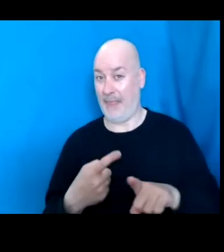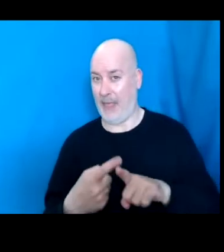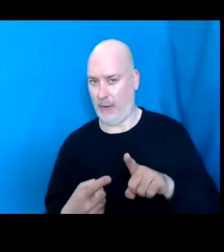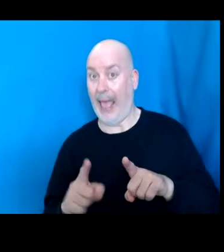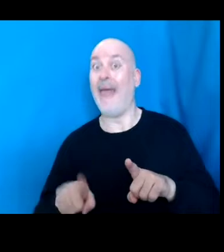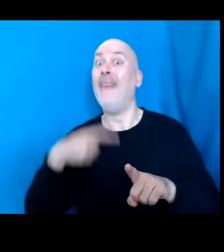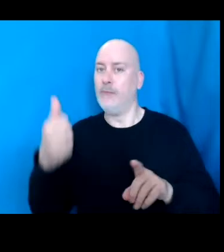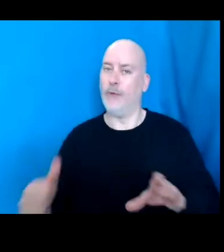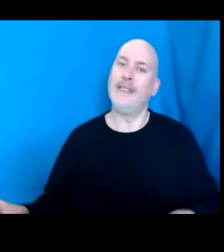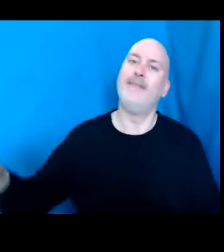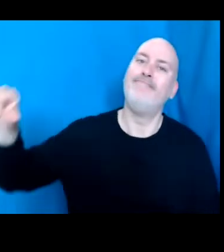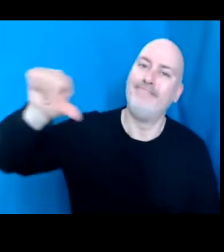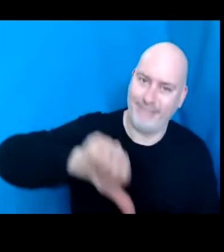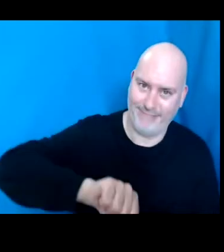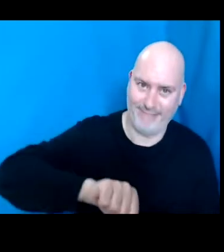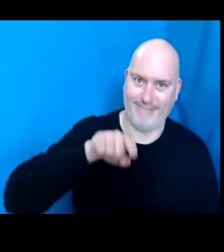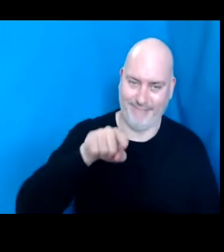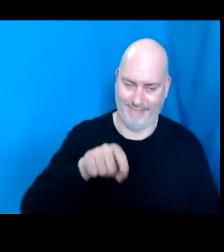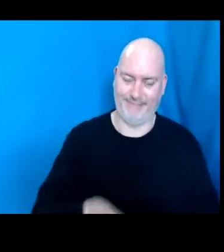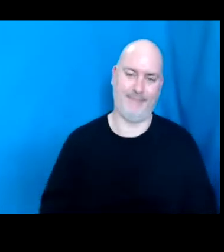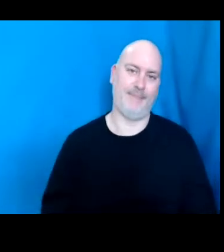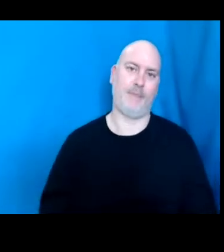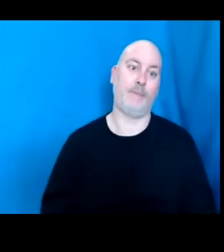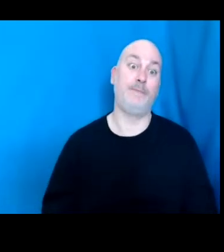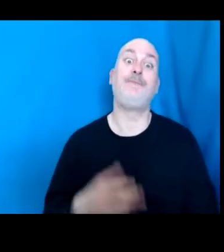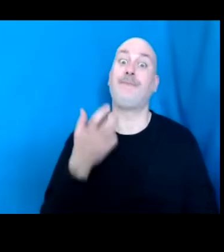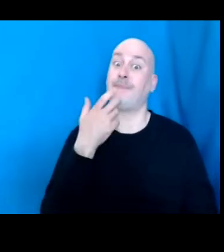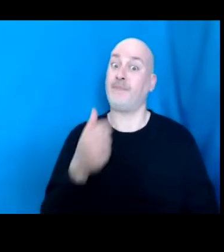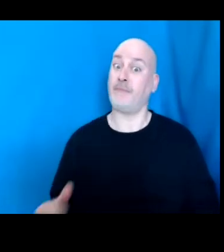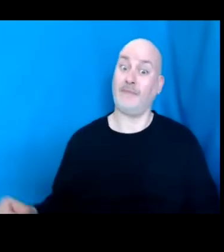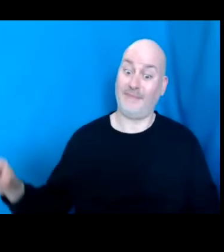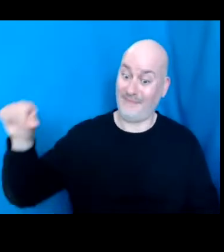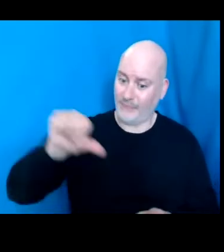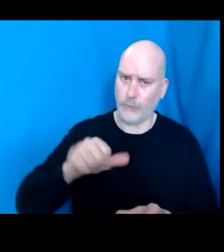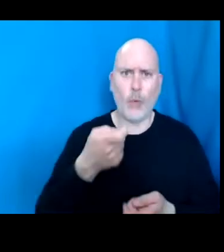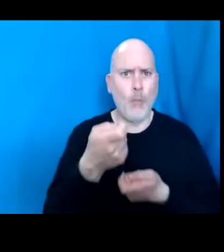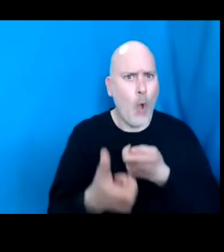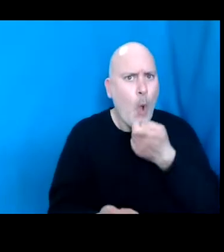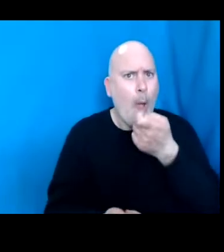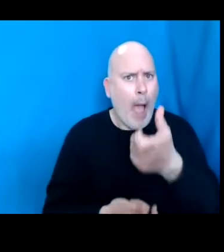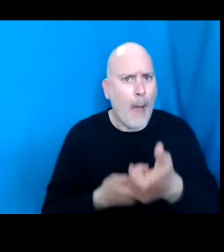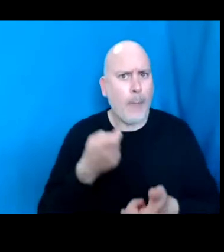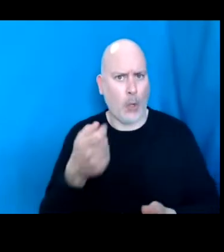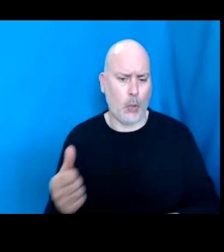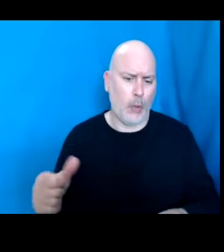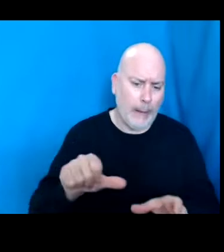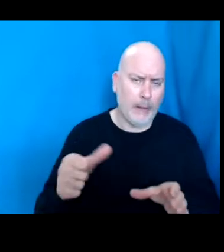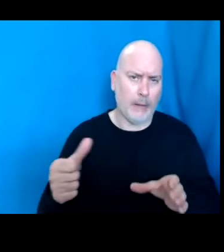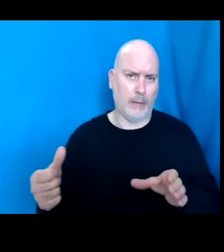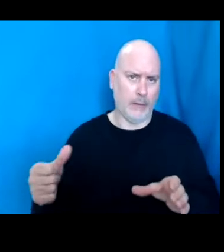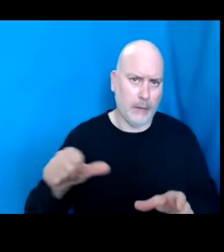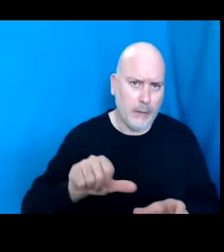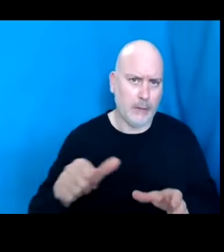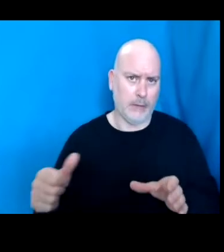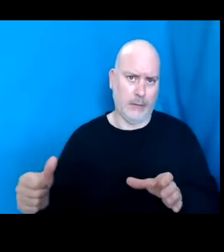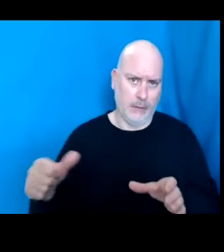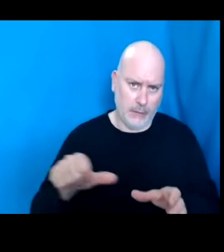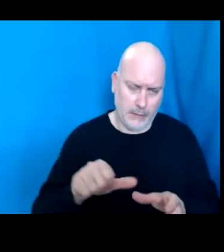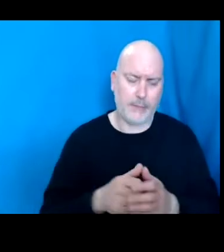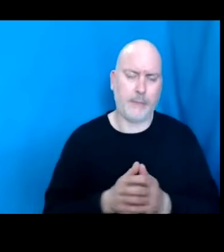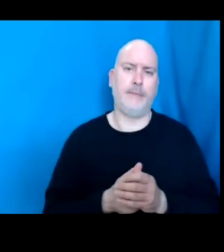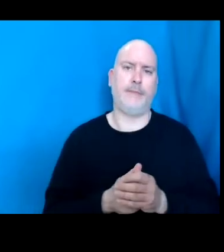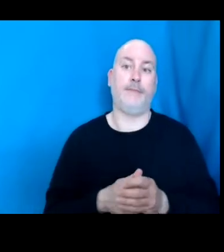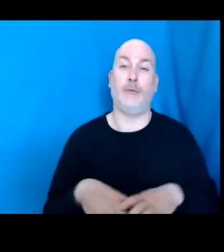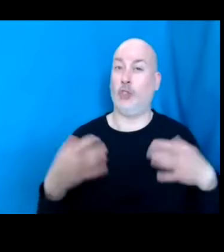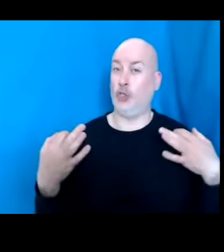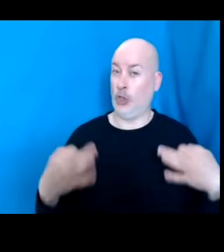con la administración. Cuando lo hagamos, lo haremos poco a poco y de manera fraccionada. Lo que hacemos habitualmente